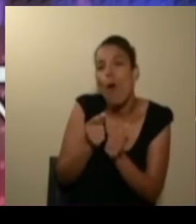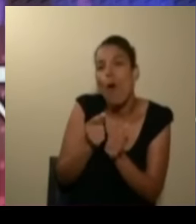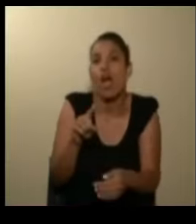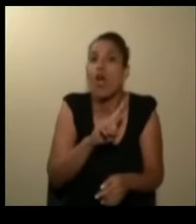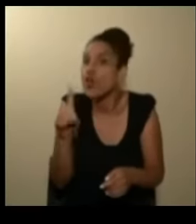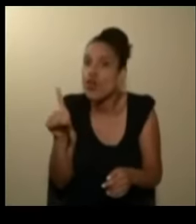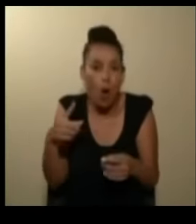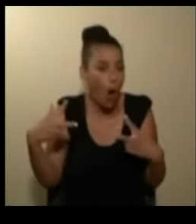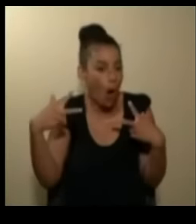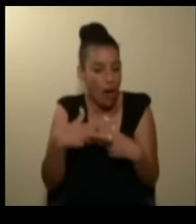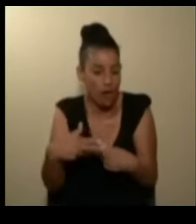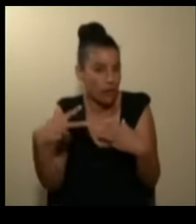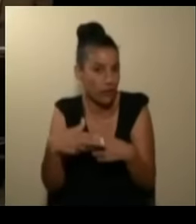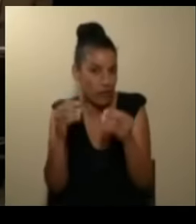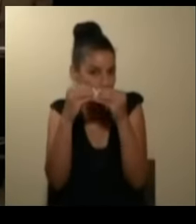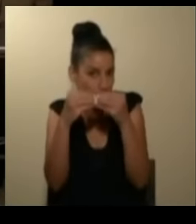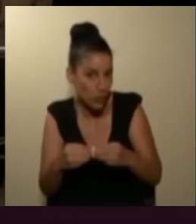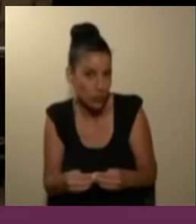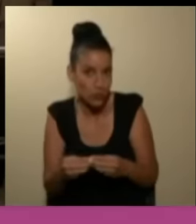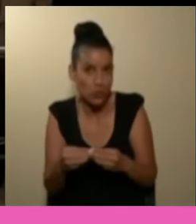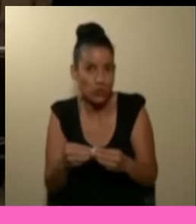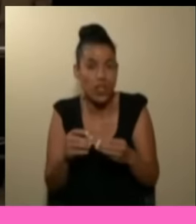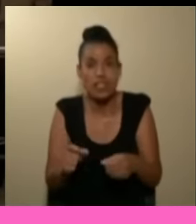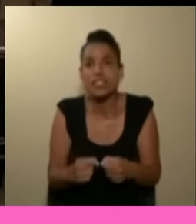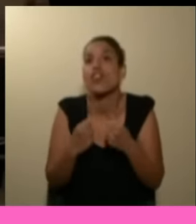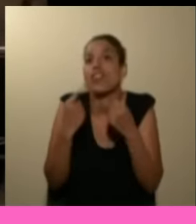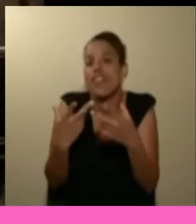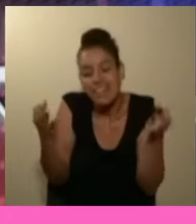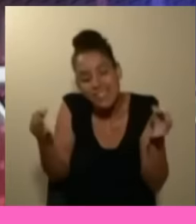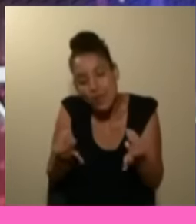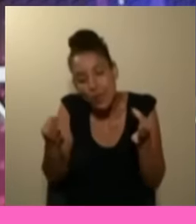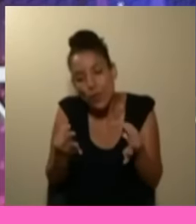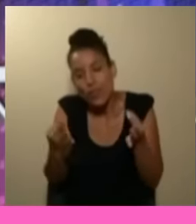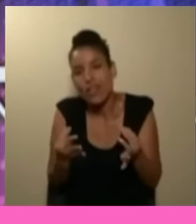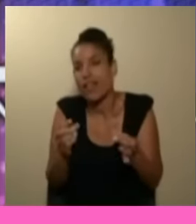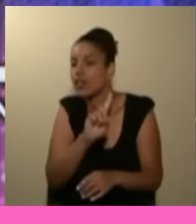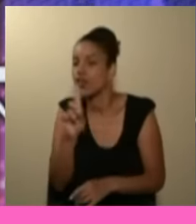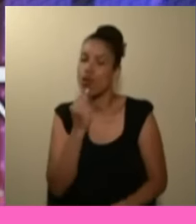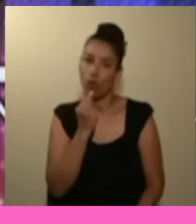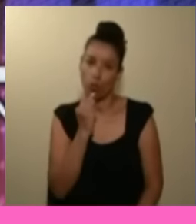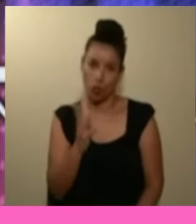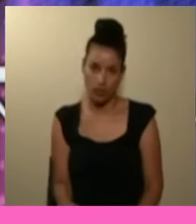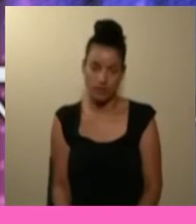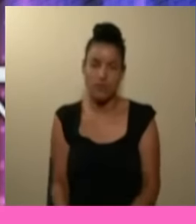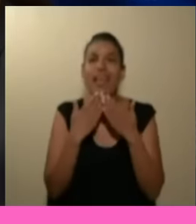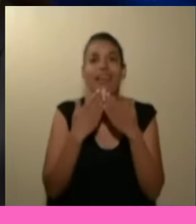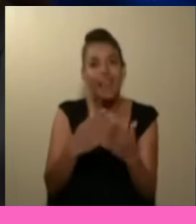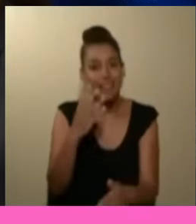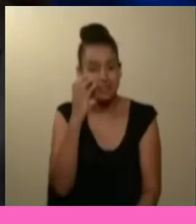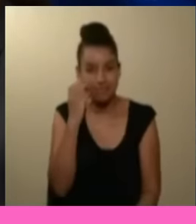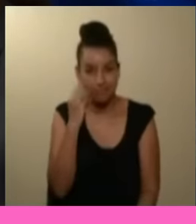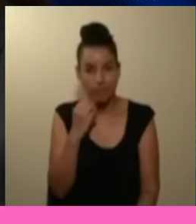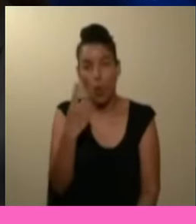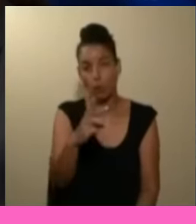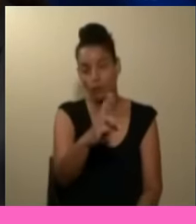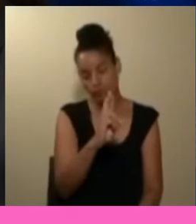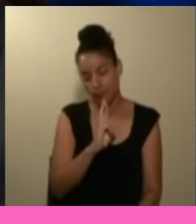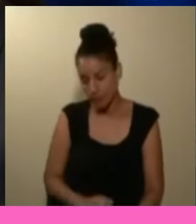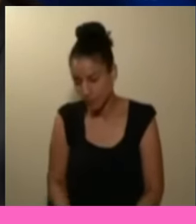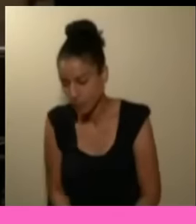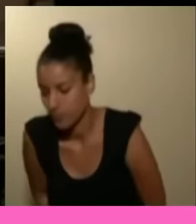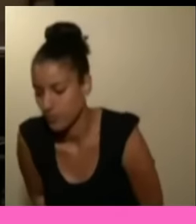recortar recursos, sino tratar de dar certezas y no incertidumbres. Gracias, senador Vergara. Tiene un minuto para responder